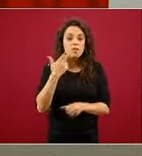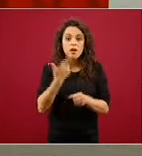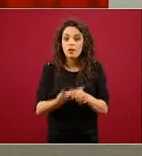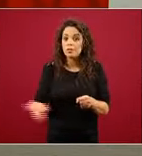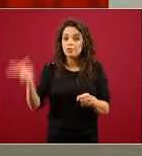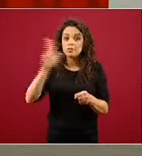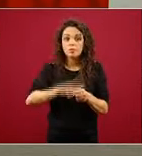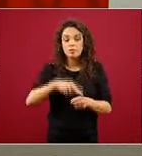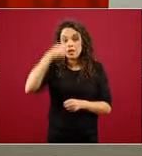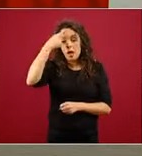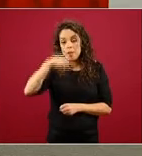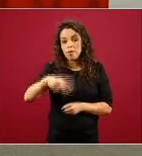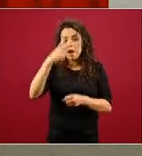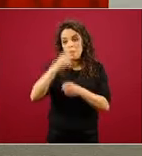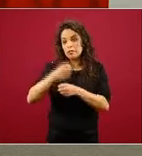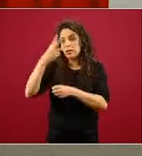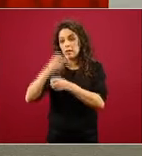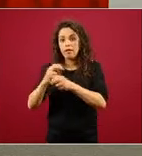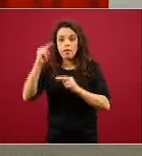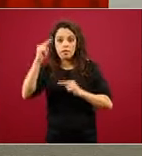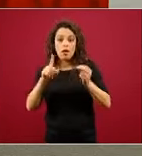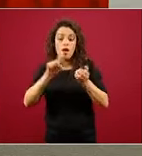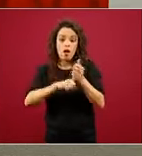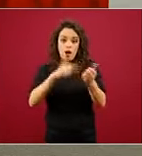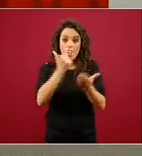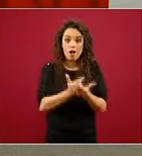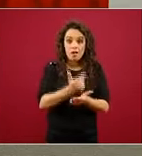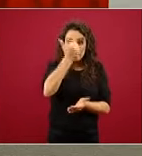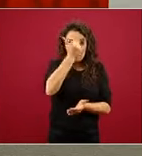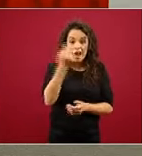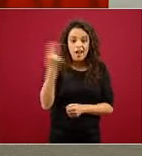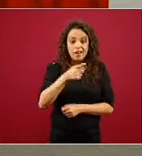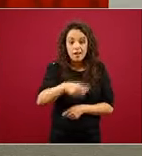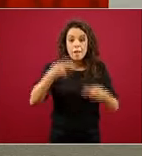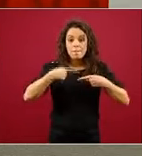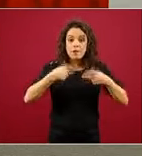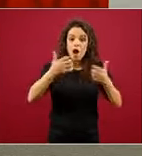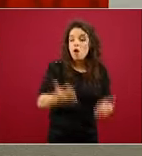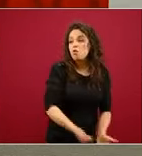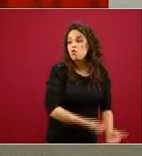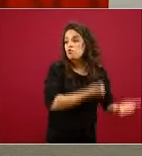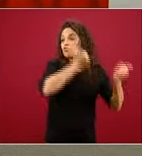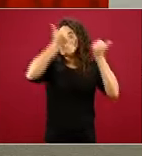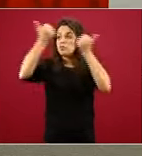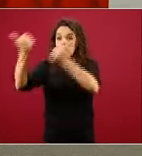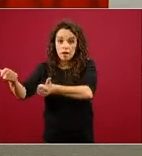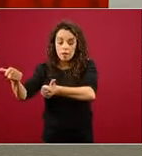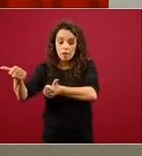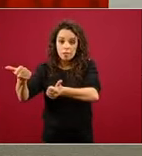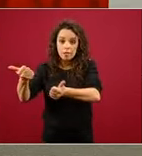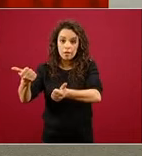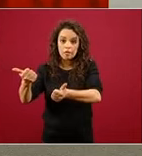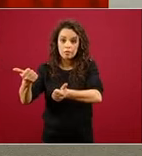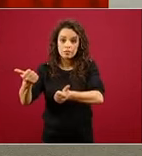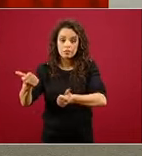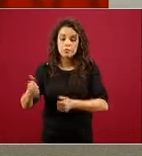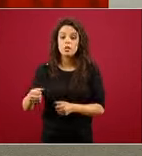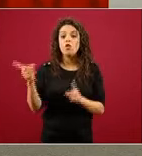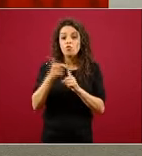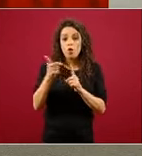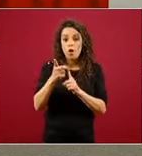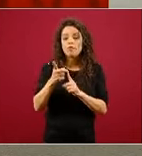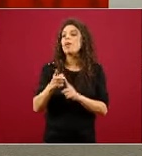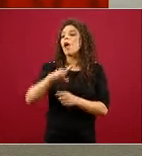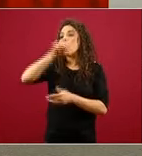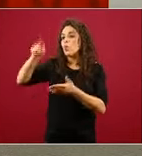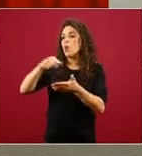nivel y por lo tanto requerirán trasladarse todavía durante un tiempo importante a algún municipio que sí